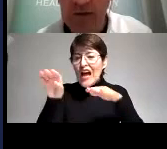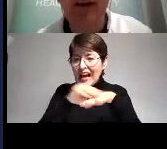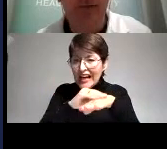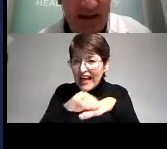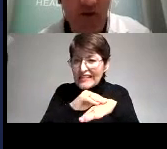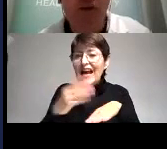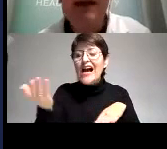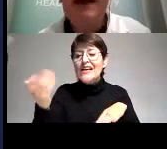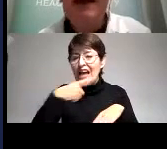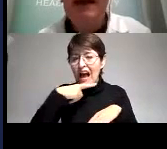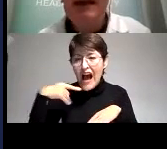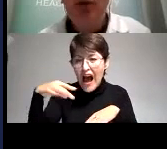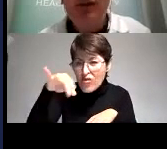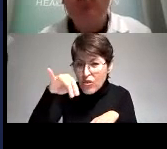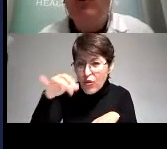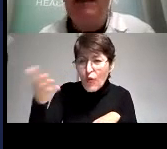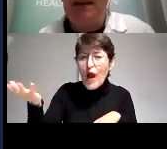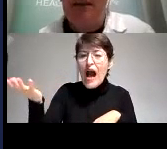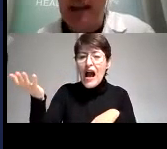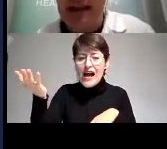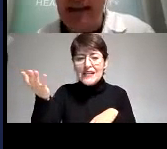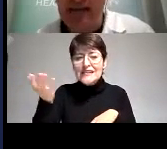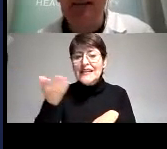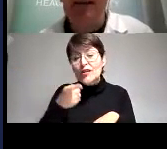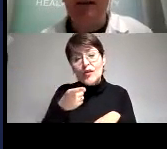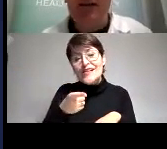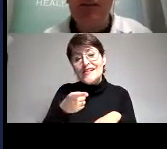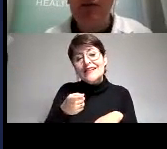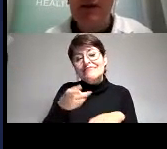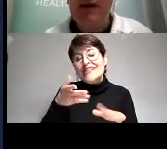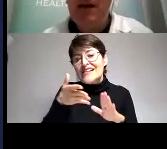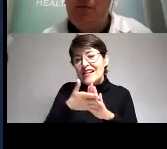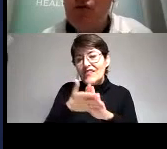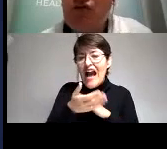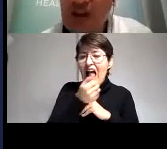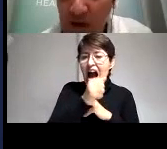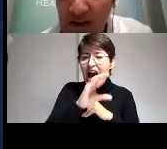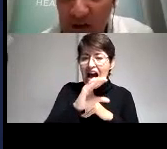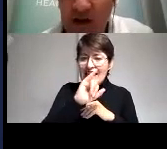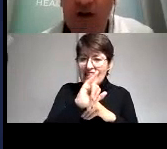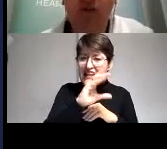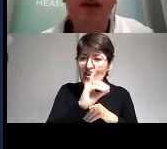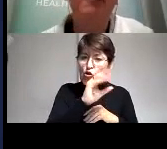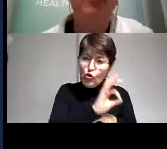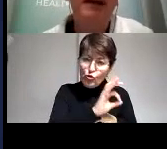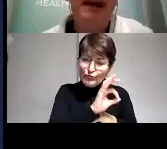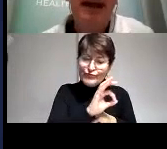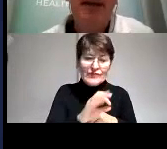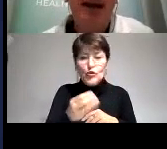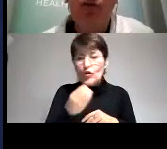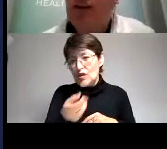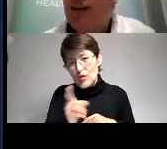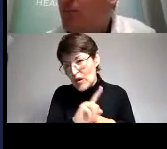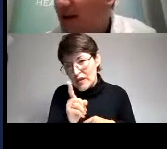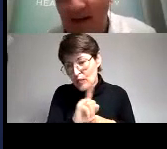azúcares y dulces refinados, y por tanto es muy acidificante. Es decir, se van a producir muchos iones hidrógeno positivos que